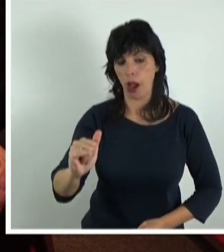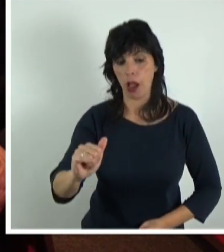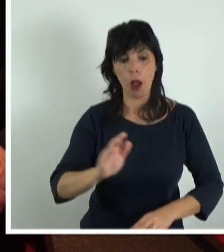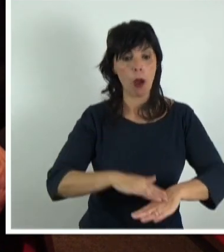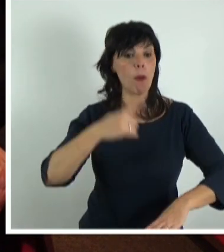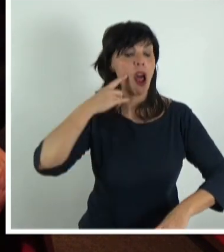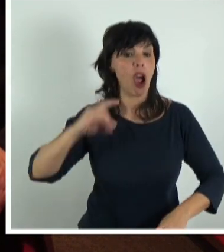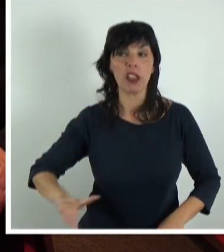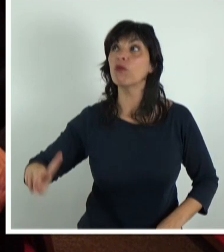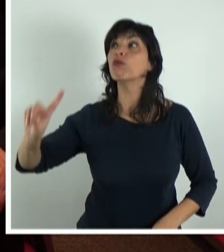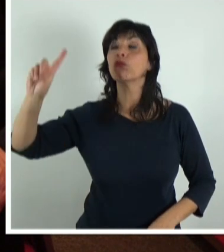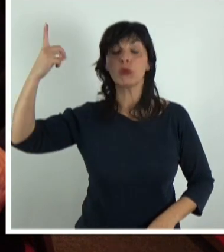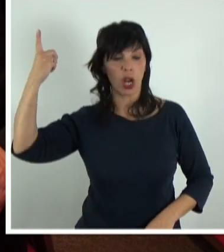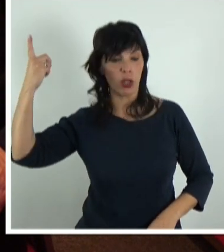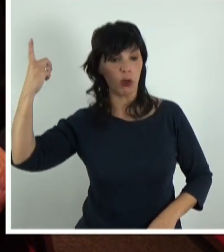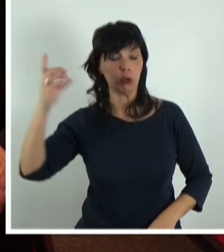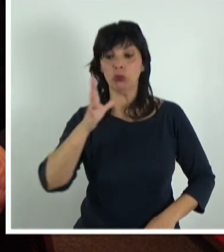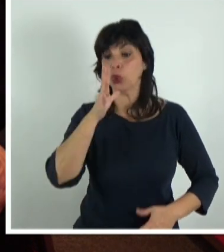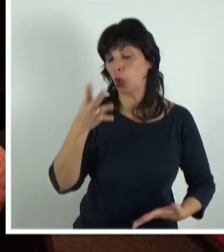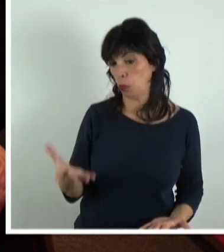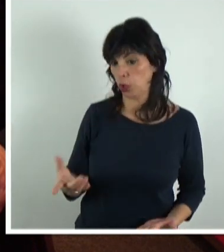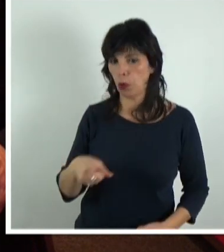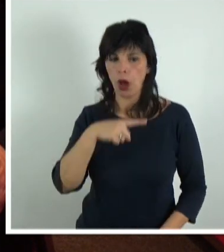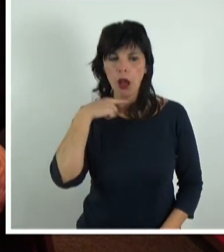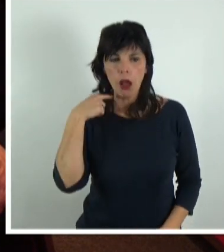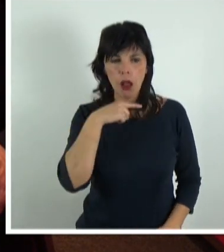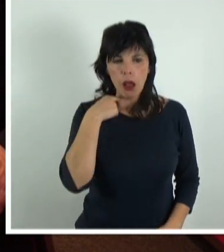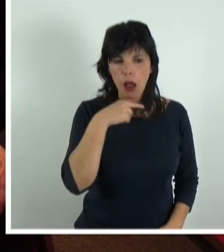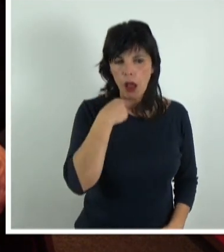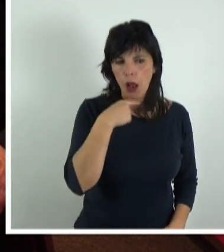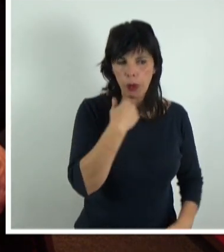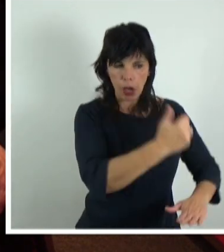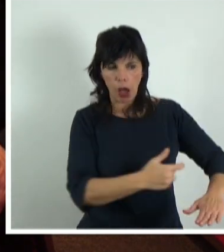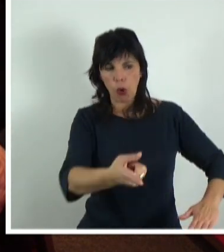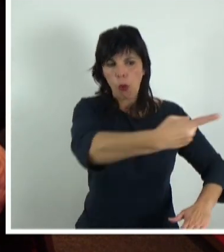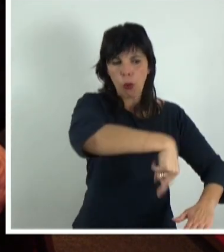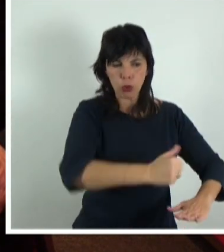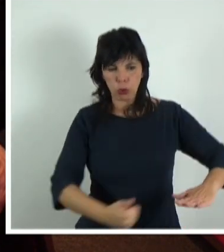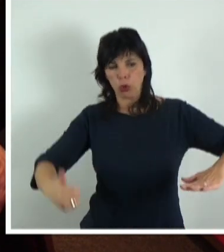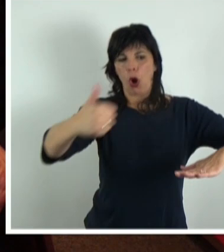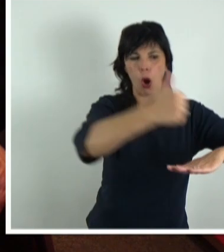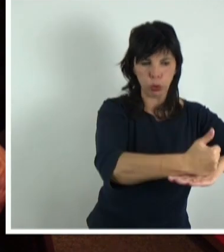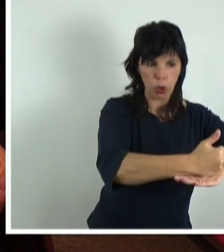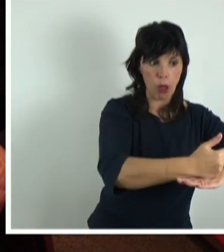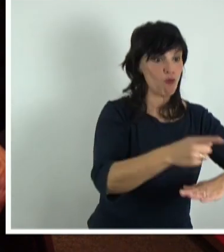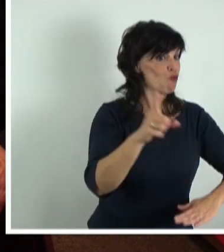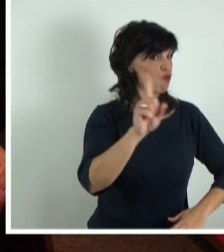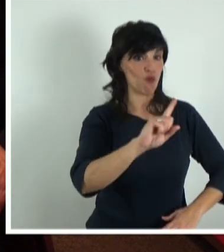porque el pecado no se enseñoreará de vosotros, pues no estáis bajo la ley. ¿Por qué